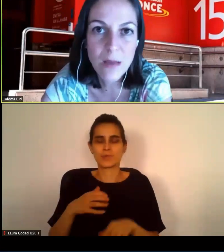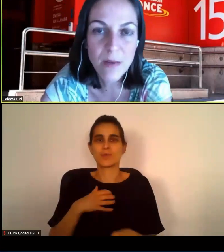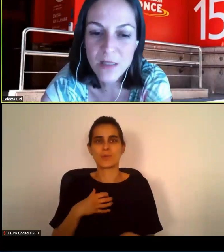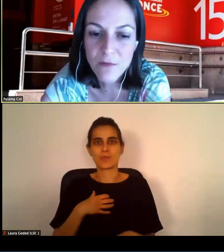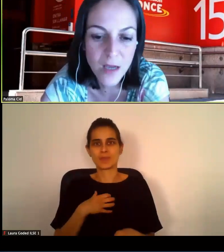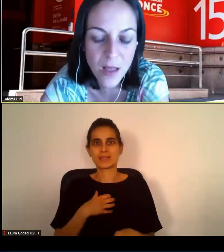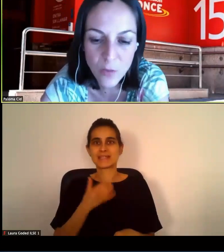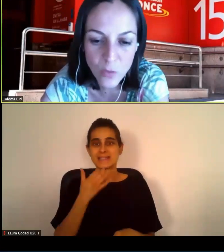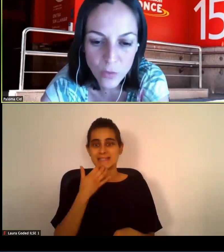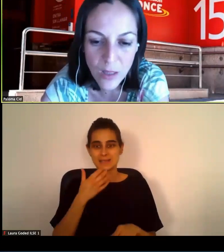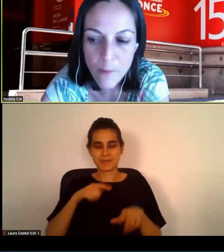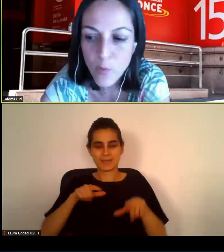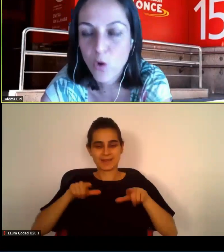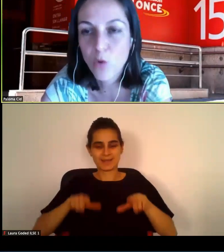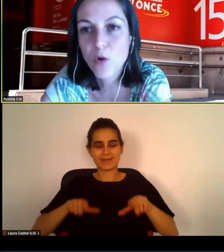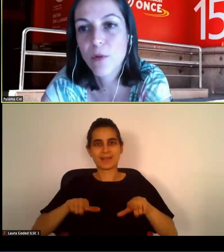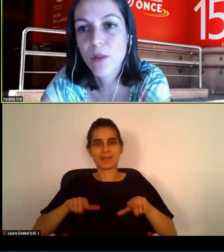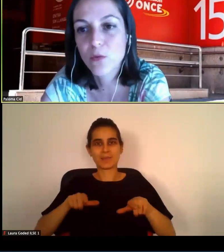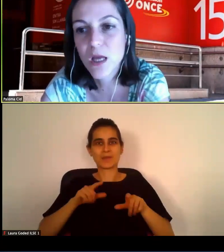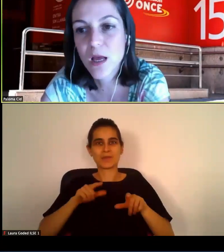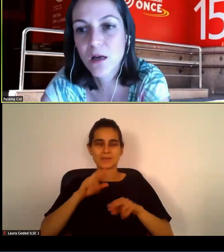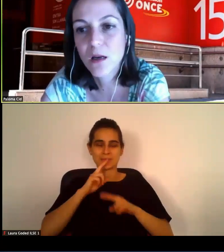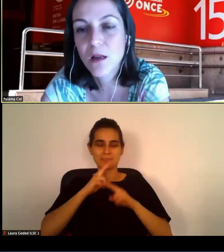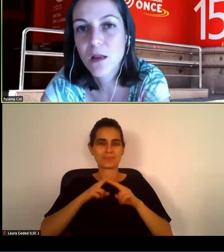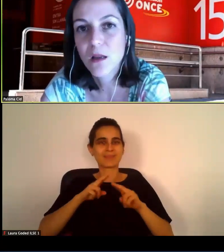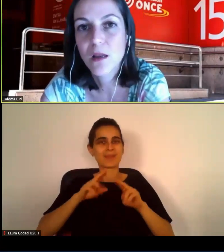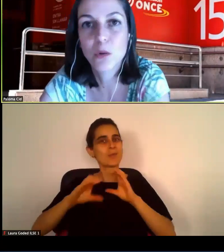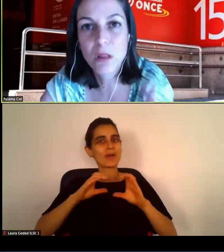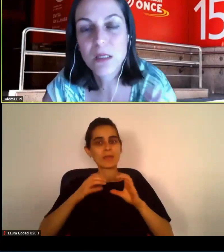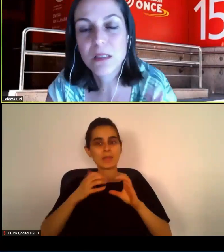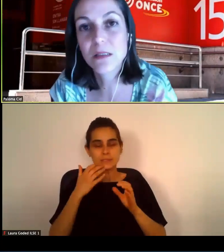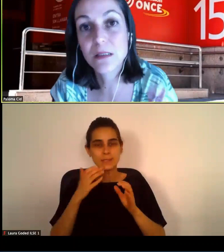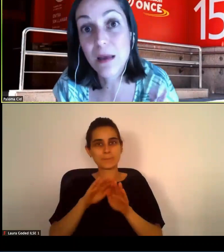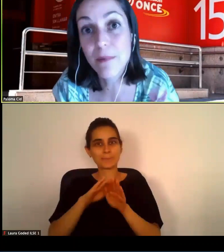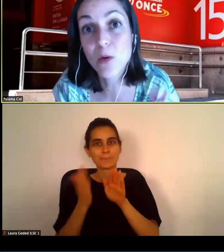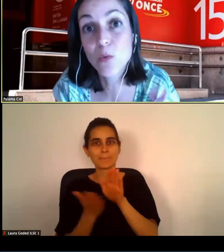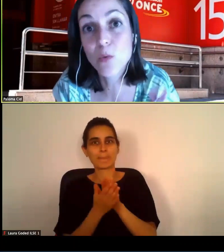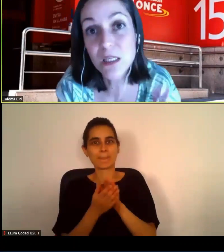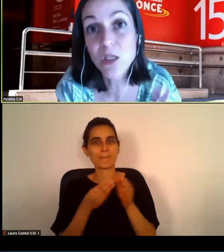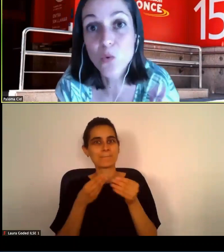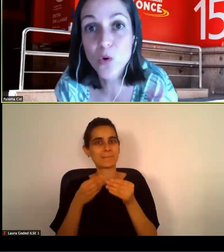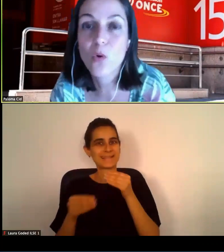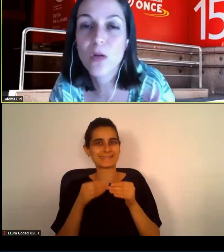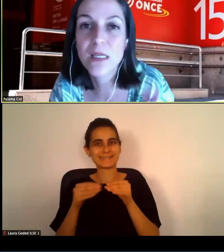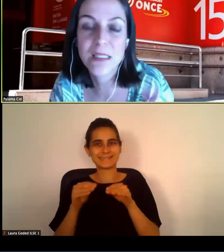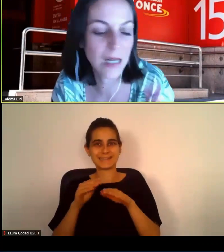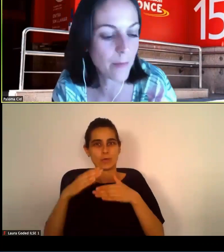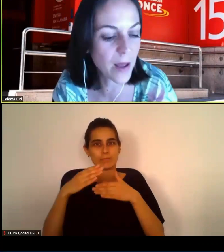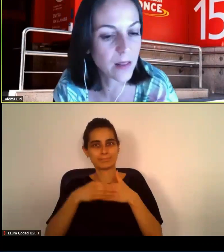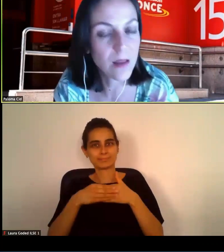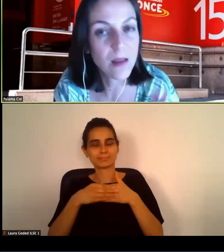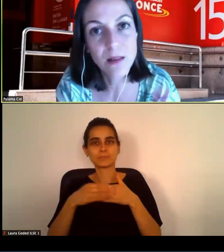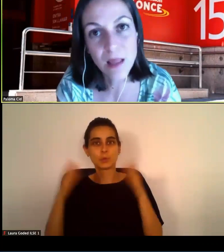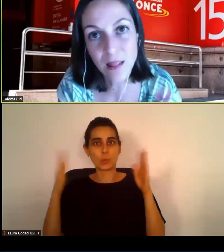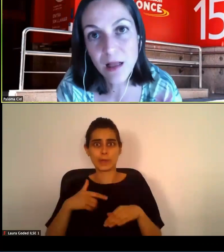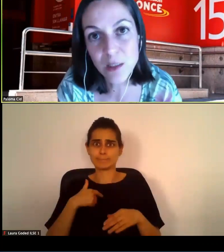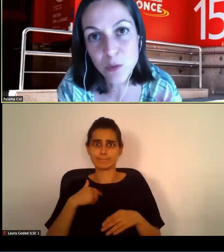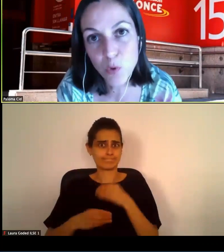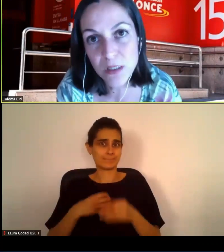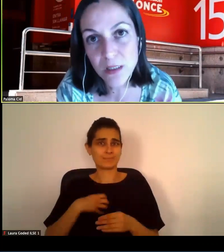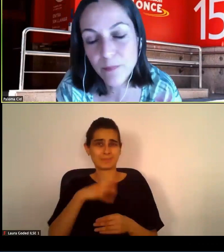está plastificado, tampoco lo voy a poder usar. Entonces, saber un sí y un no y ser capaz de